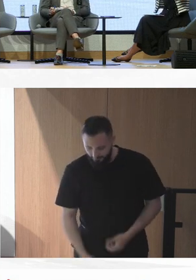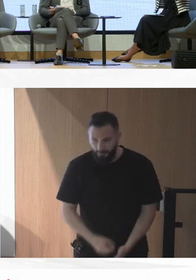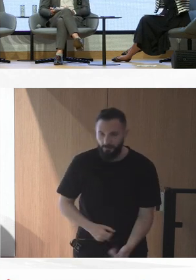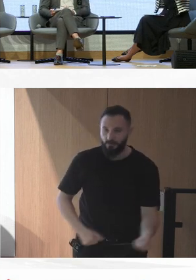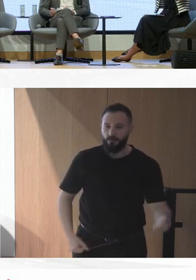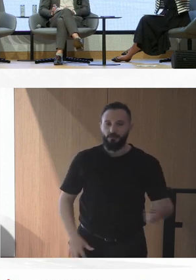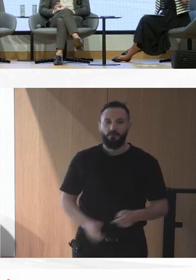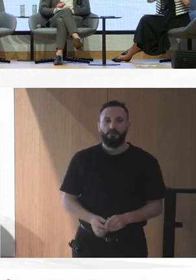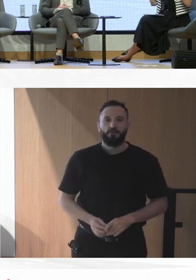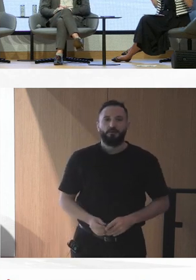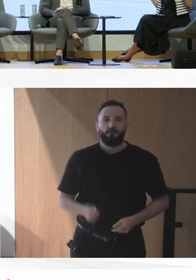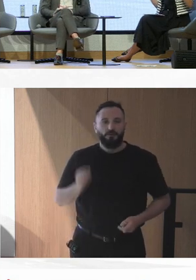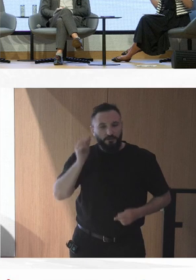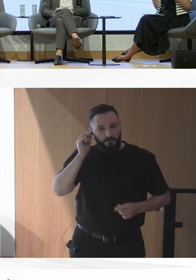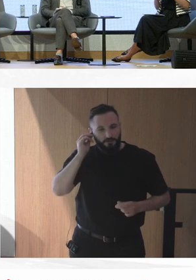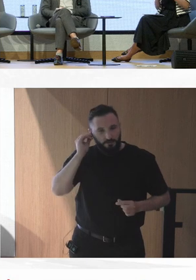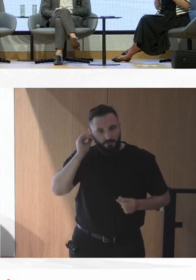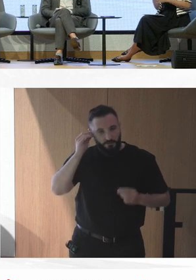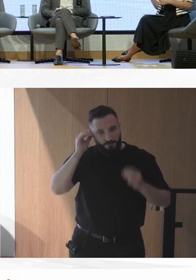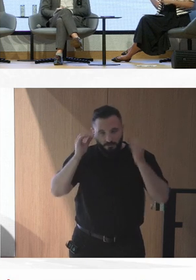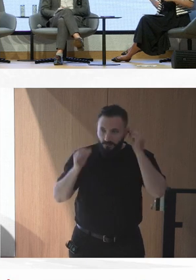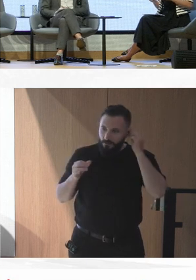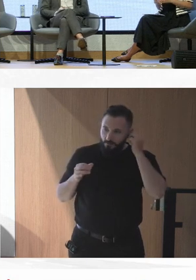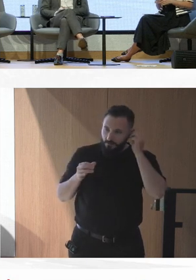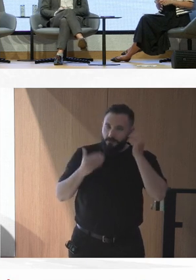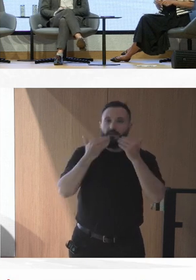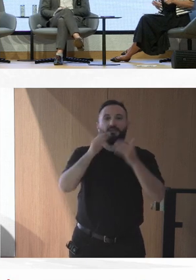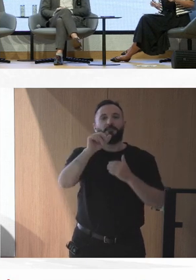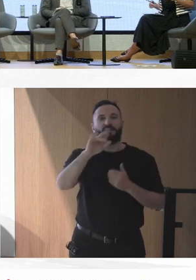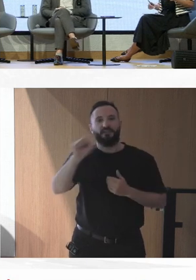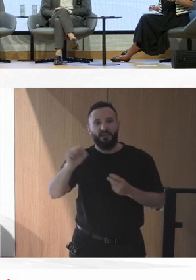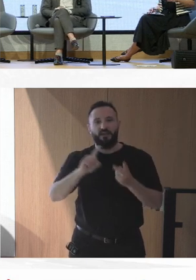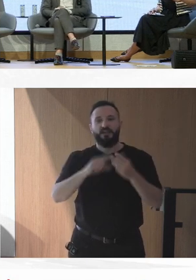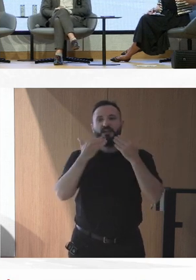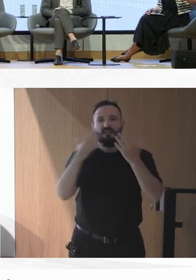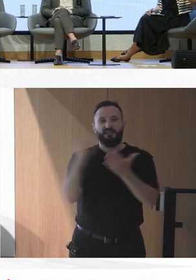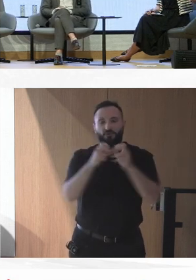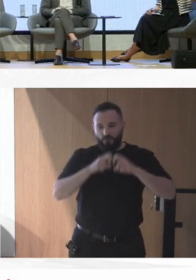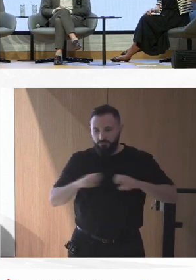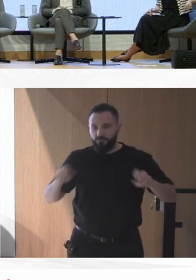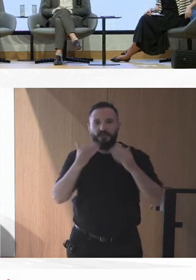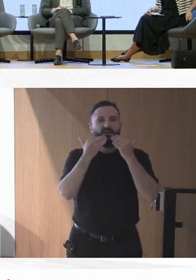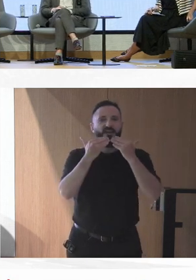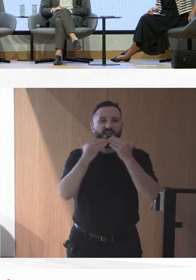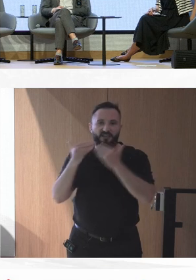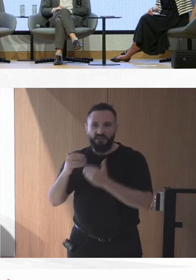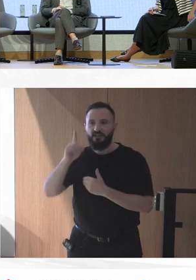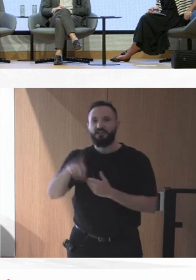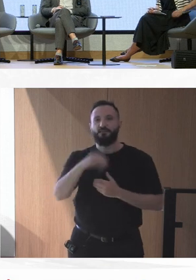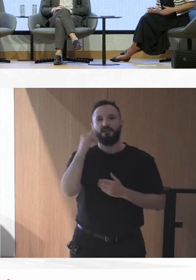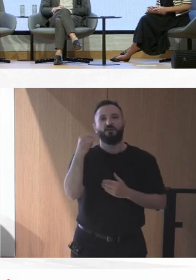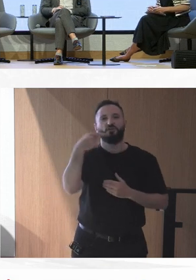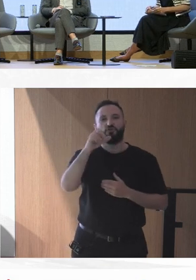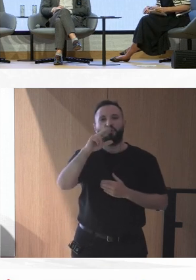Thank you so much, Patricia. Muchísimas gracias, Patricia. Muchísimas gracias a todos los panelistas y gracias a Georgiana